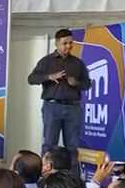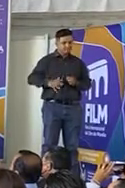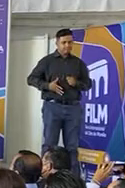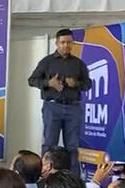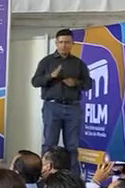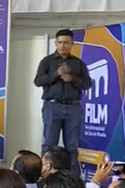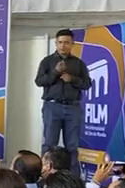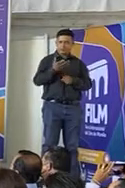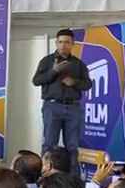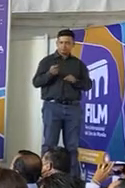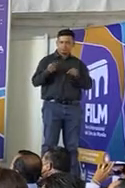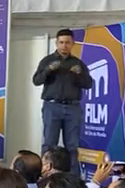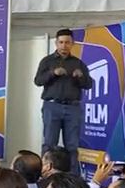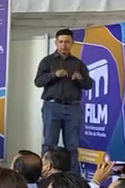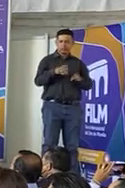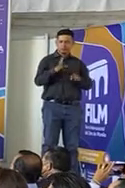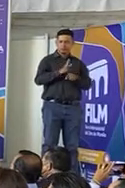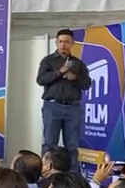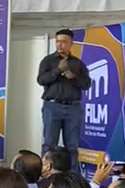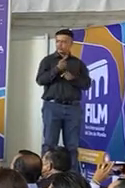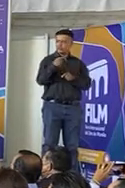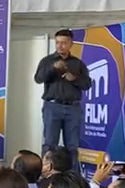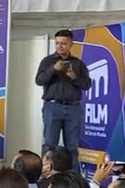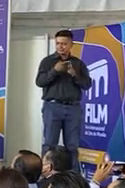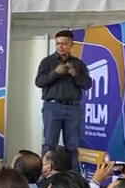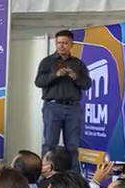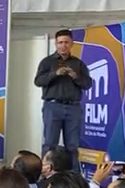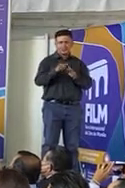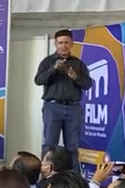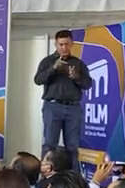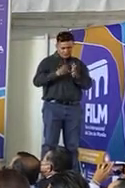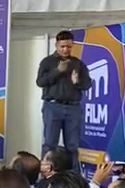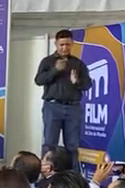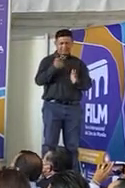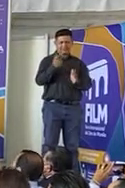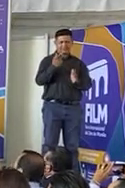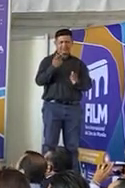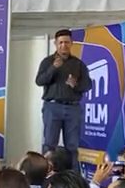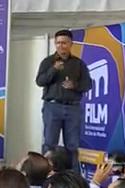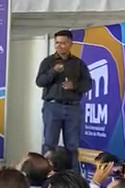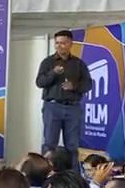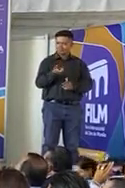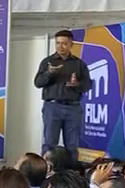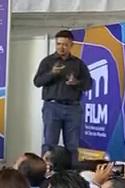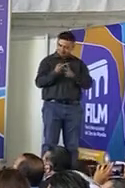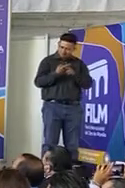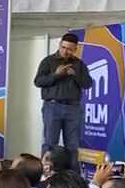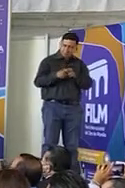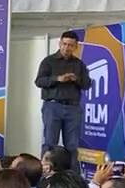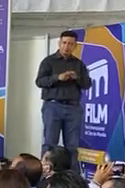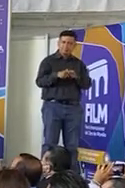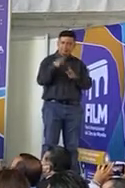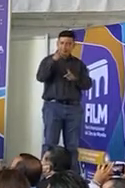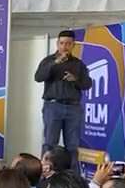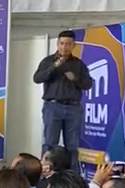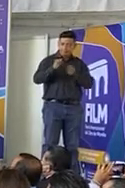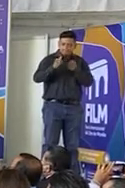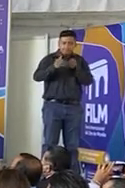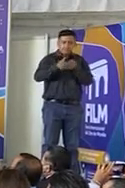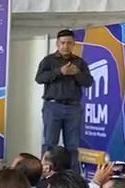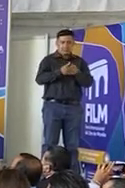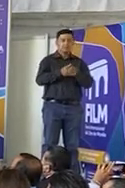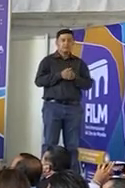aquí porque hoy iniciamos algo más de lo que se arranca en una